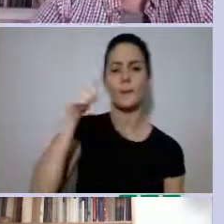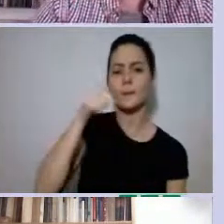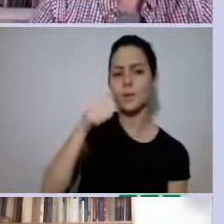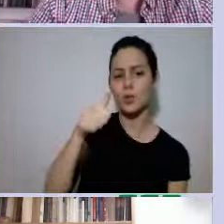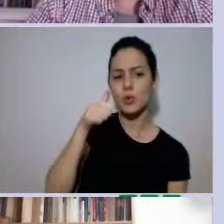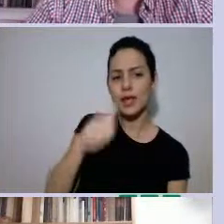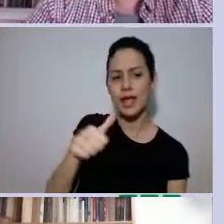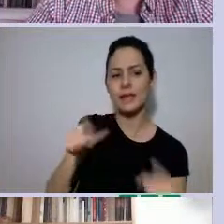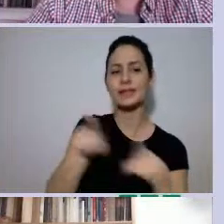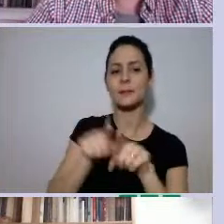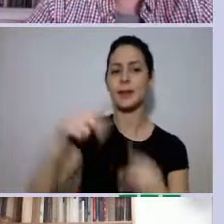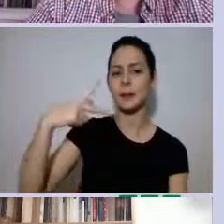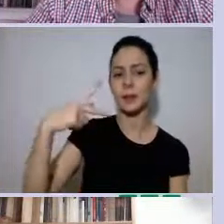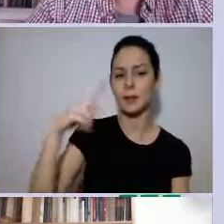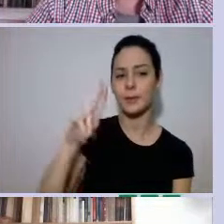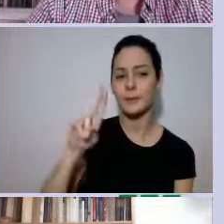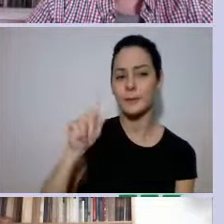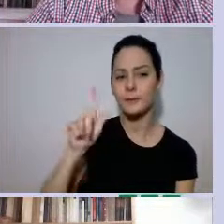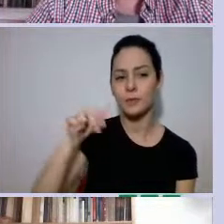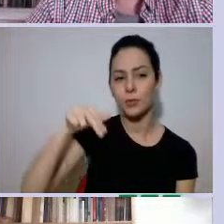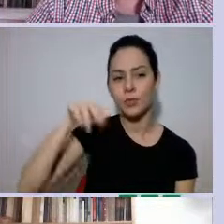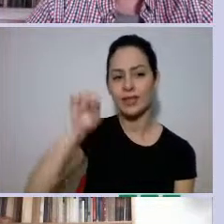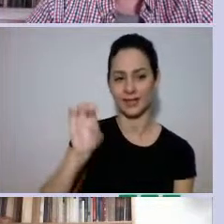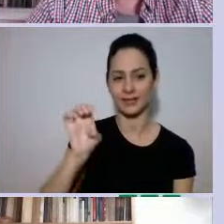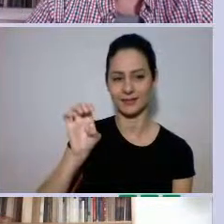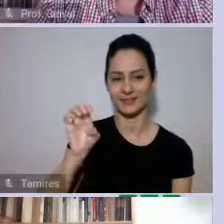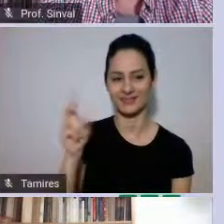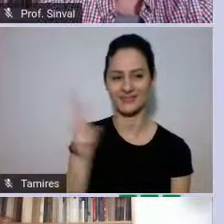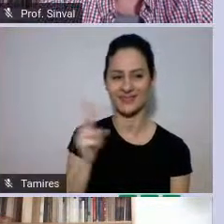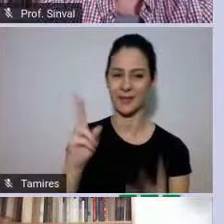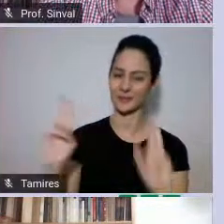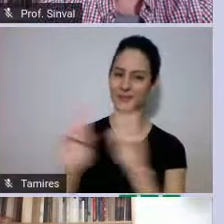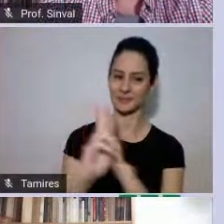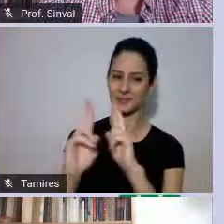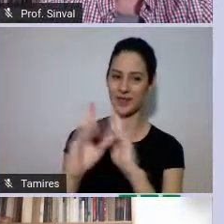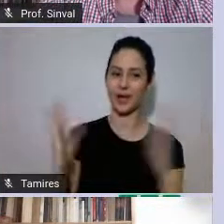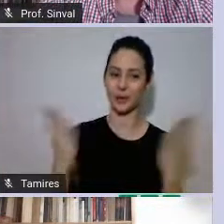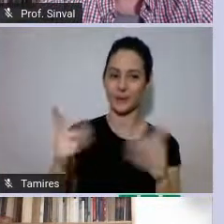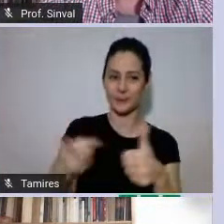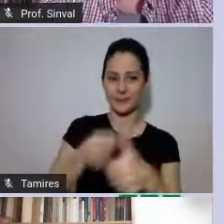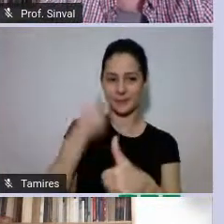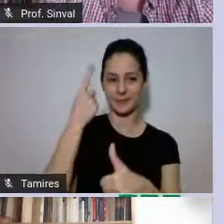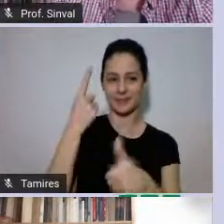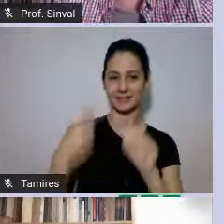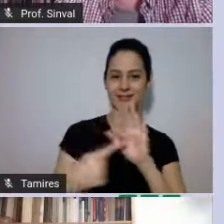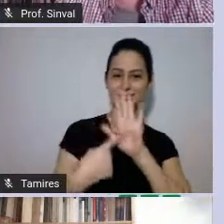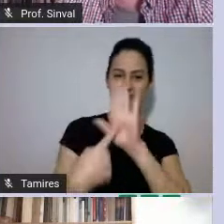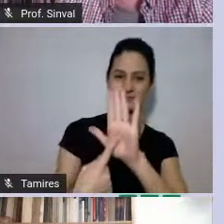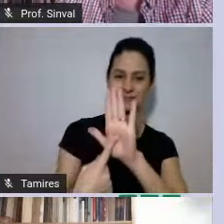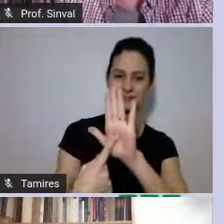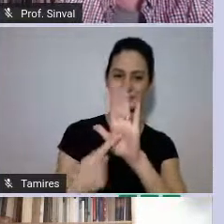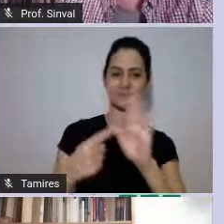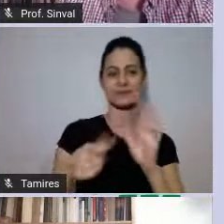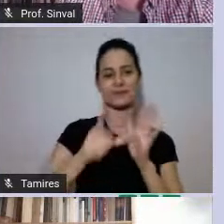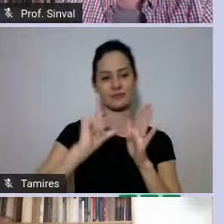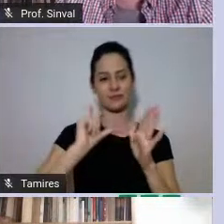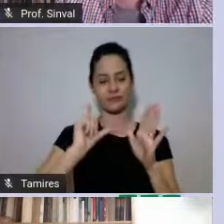el pulque desde este primer momento que estoy tomando con estas representaciones anteriores a la conquista